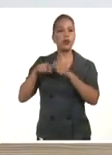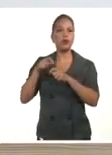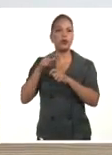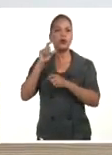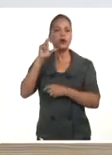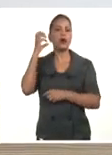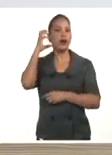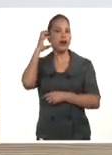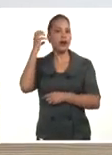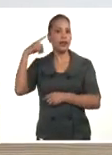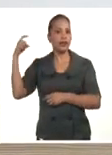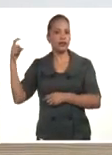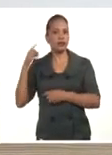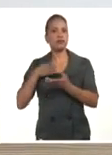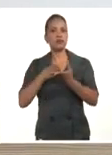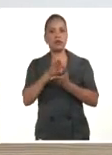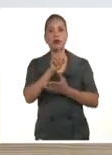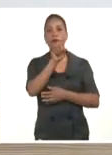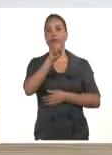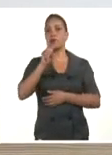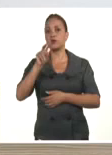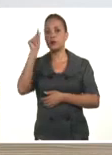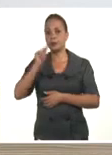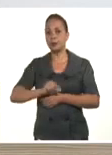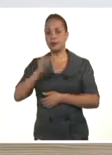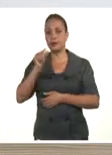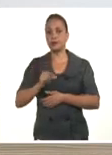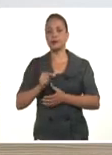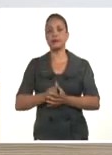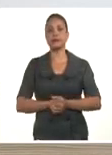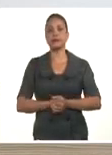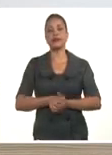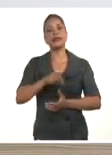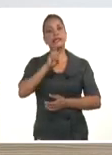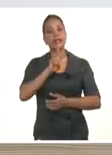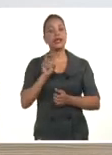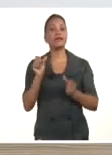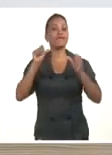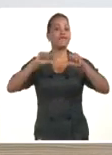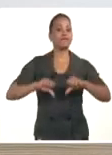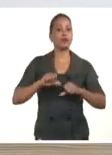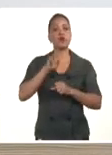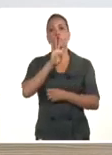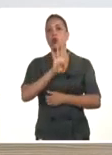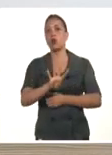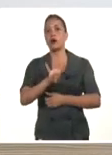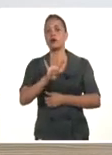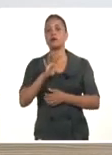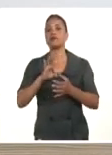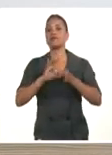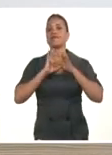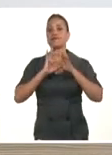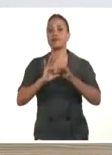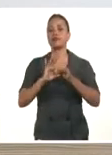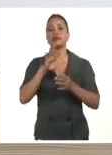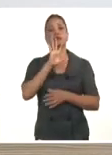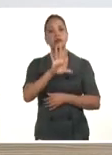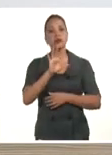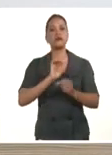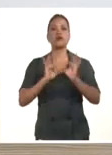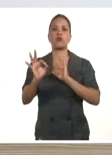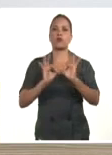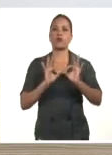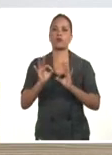García permanecen 12 pacientes, 3 críticos, 4 graves y 5 de